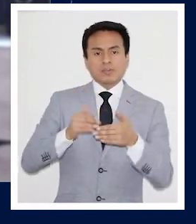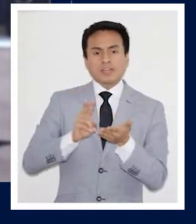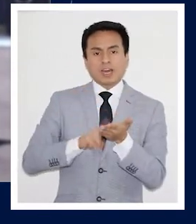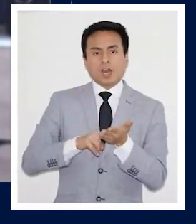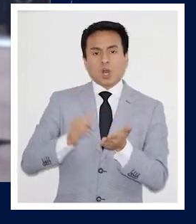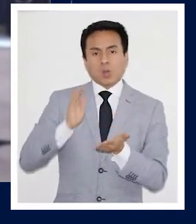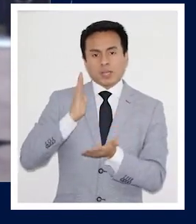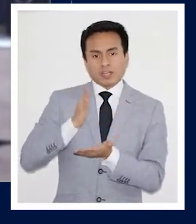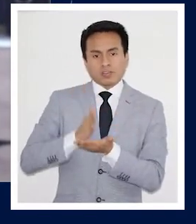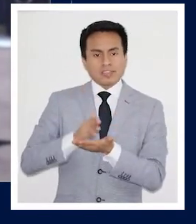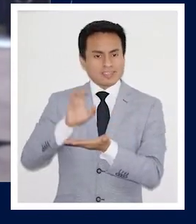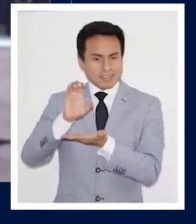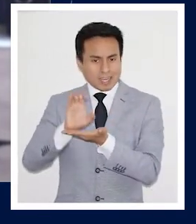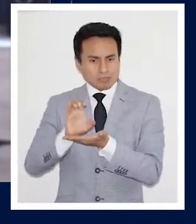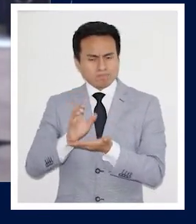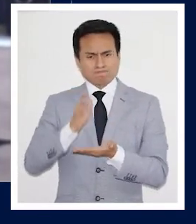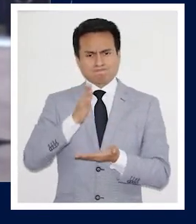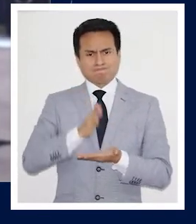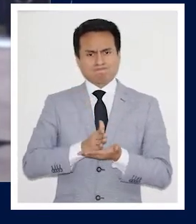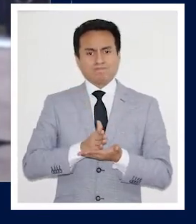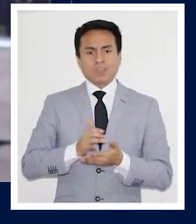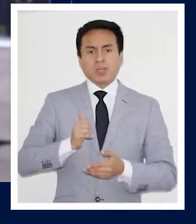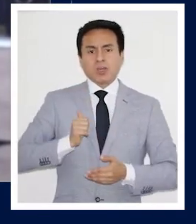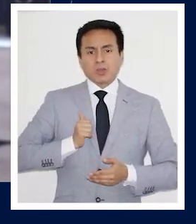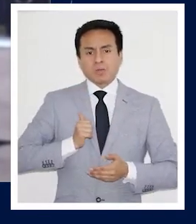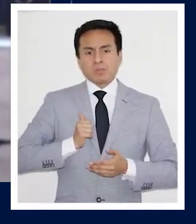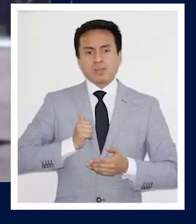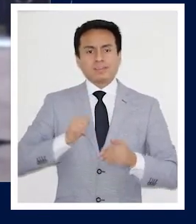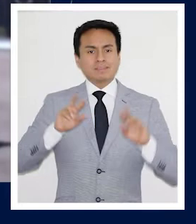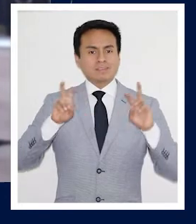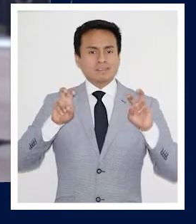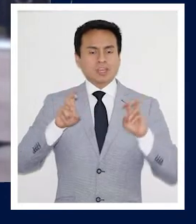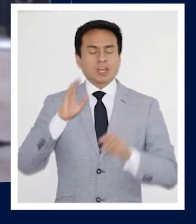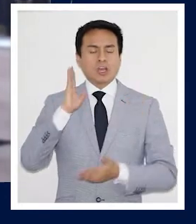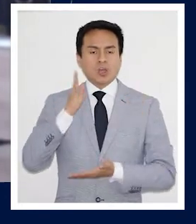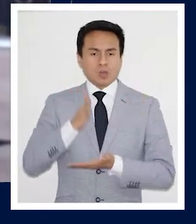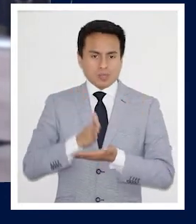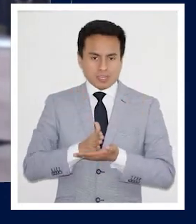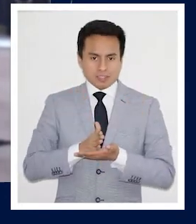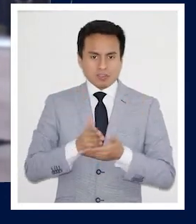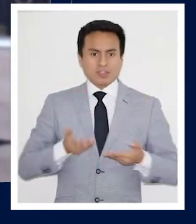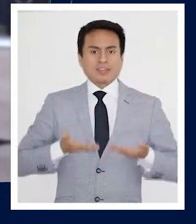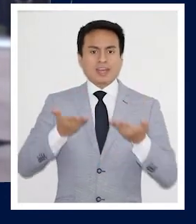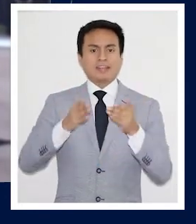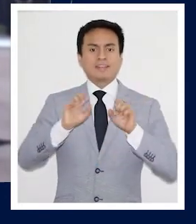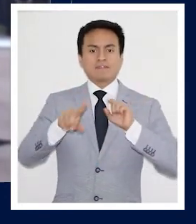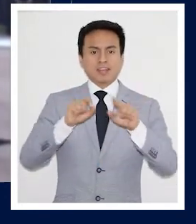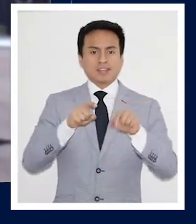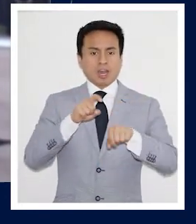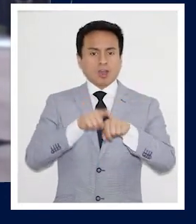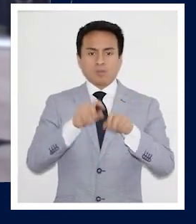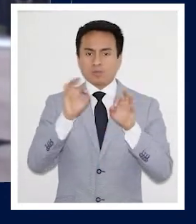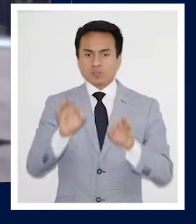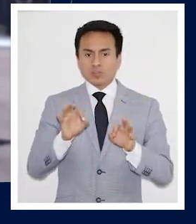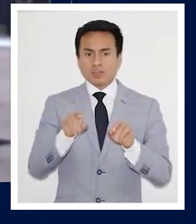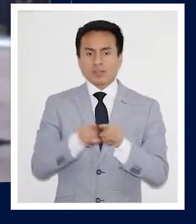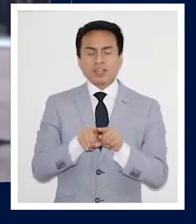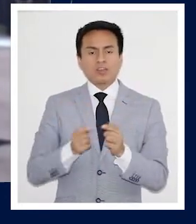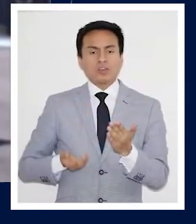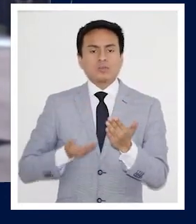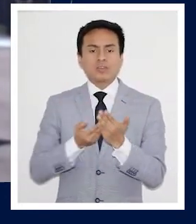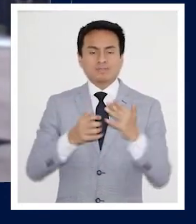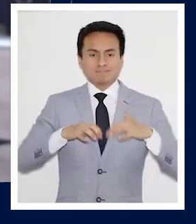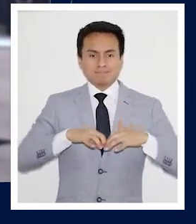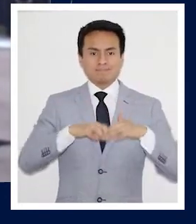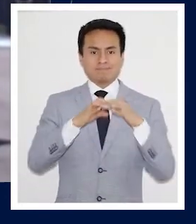concreción de las obligaciones que tiene el Estado para cumplir con, valga la redundancia, su obligación para brindar una defensa oportuna y